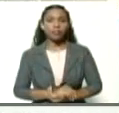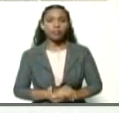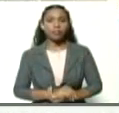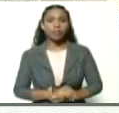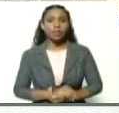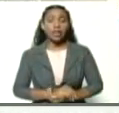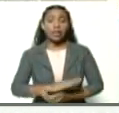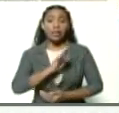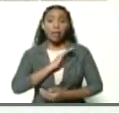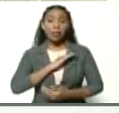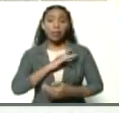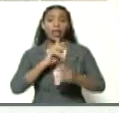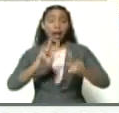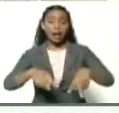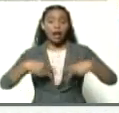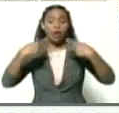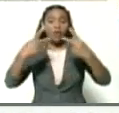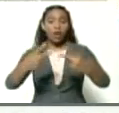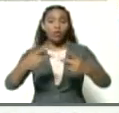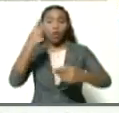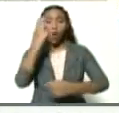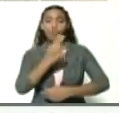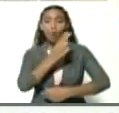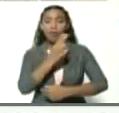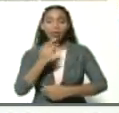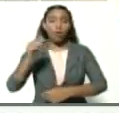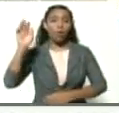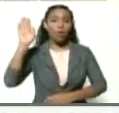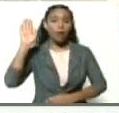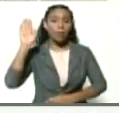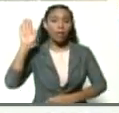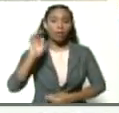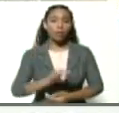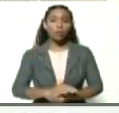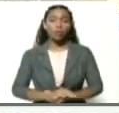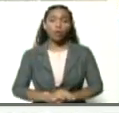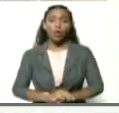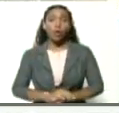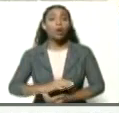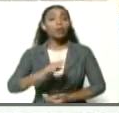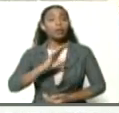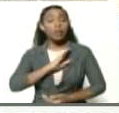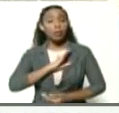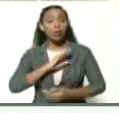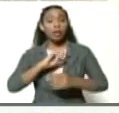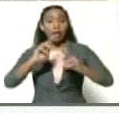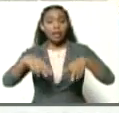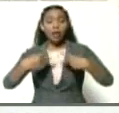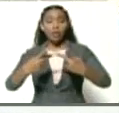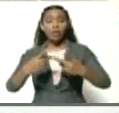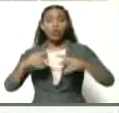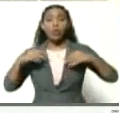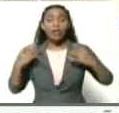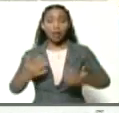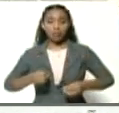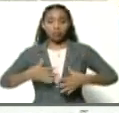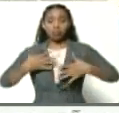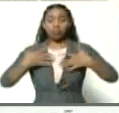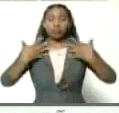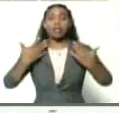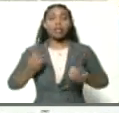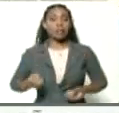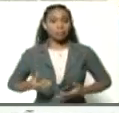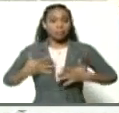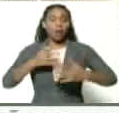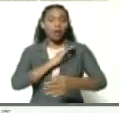Tenemos que estar renovando nuestro compromiso, nuestro juramento. Tenemos que estar renovando nuestra motivación, nuestro ánimo,